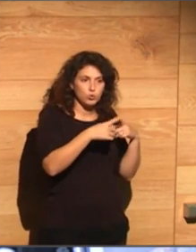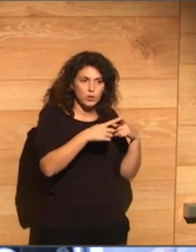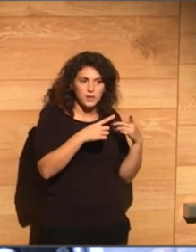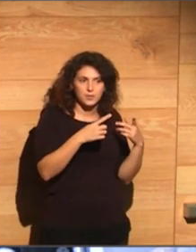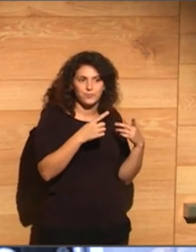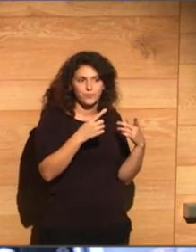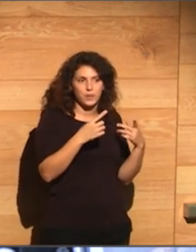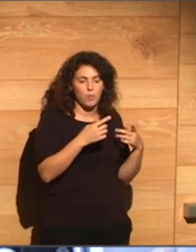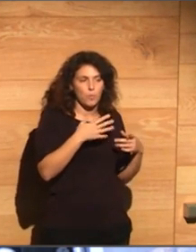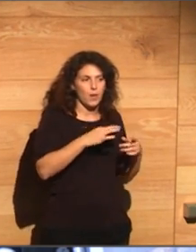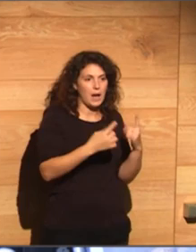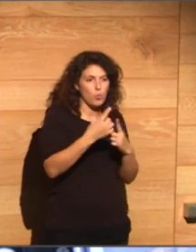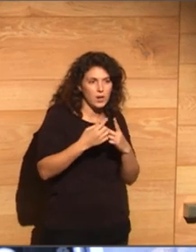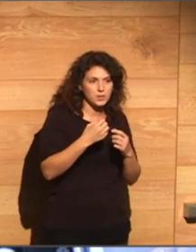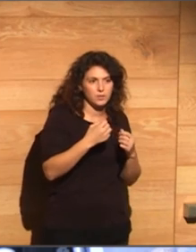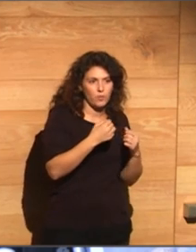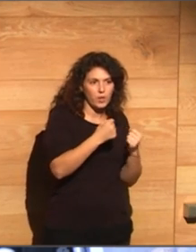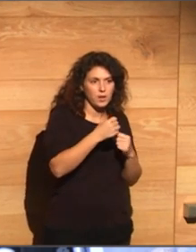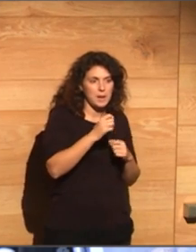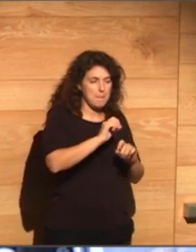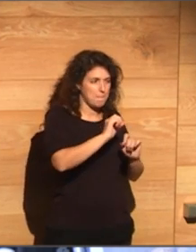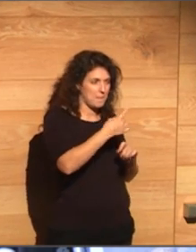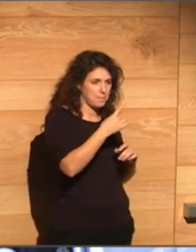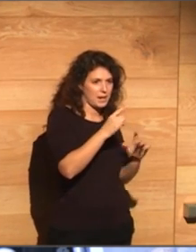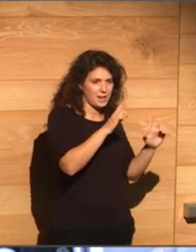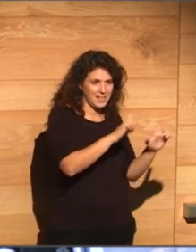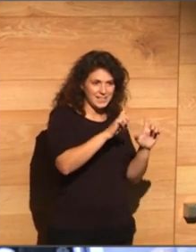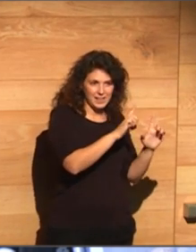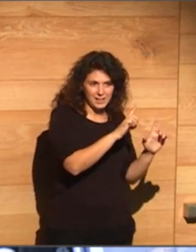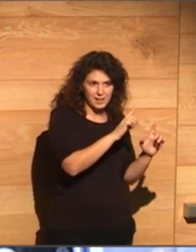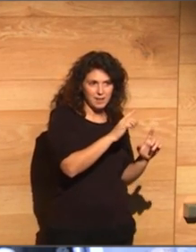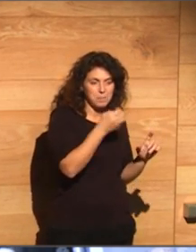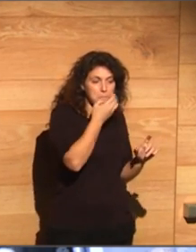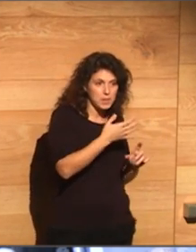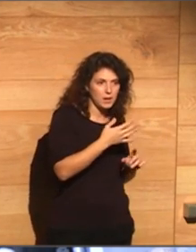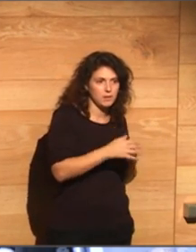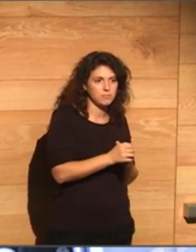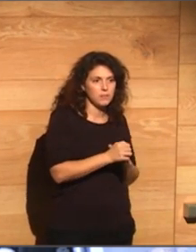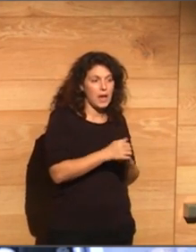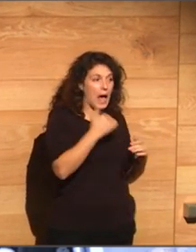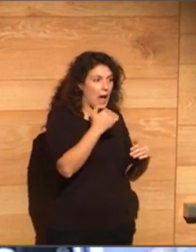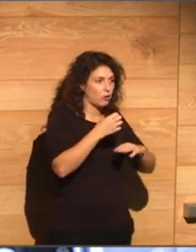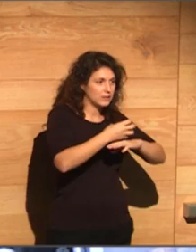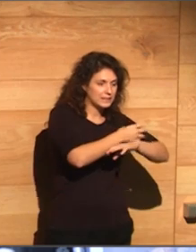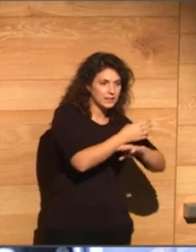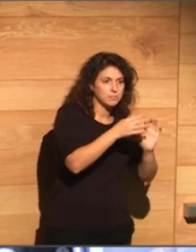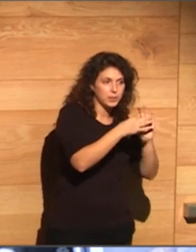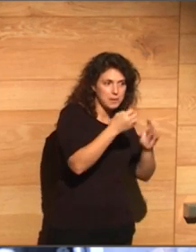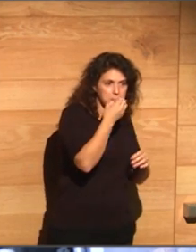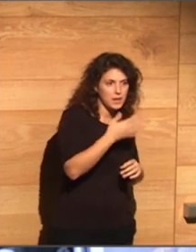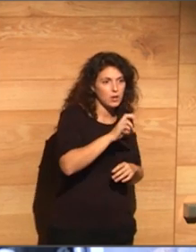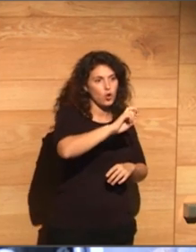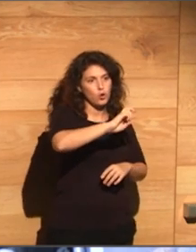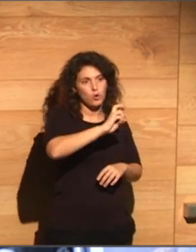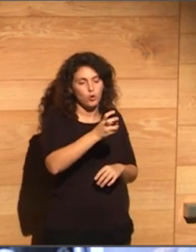más... forzadas. La primera parte en la finca es muy, muy interesante, fluye muy bien. Hay algo con el tren que está bien, otra parte que está tan cerca